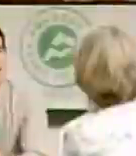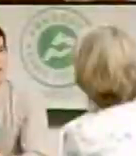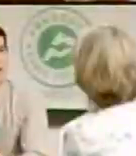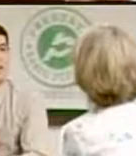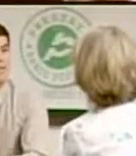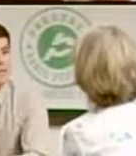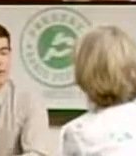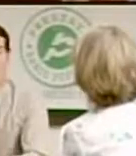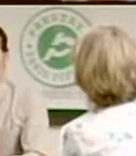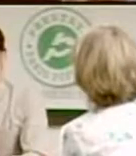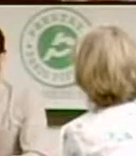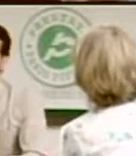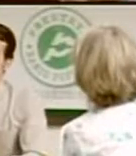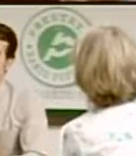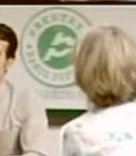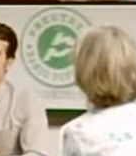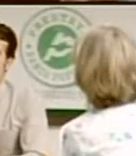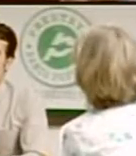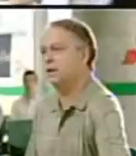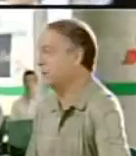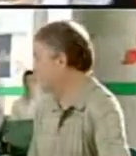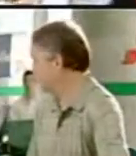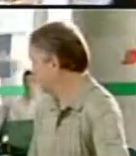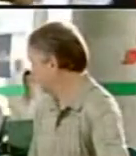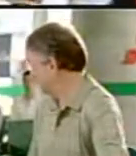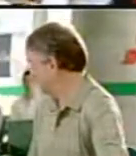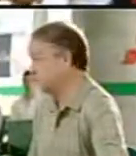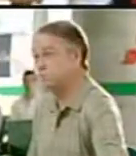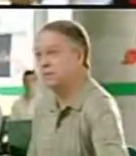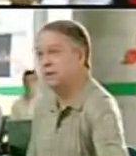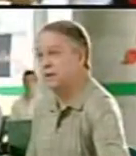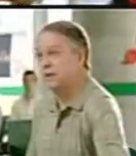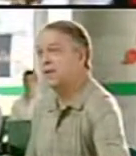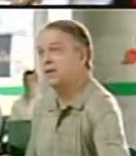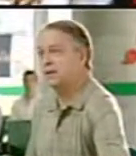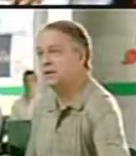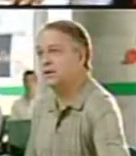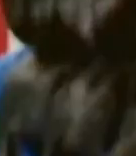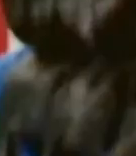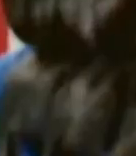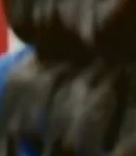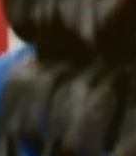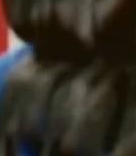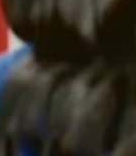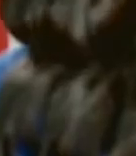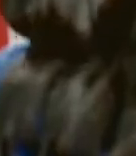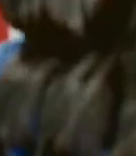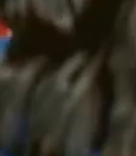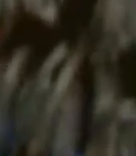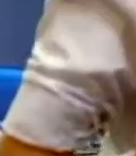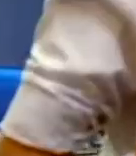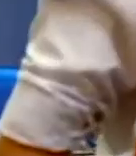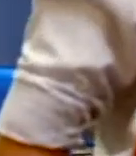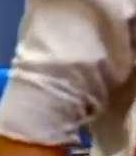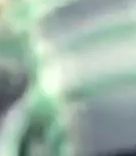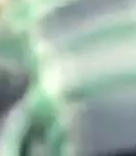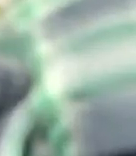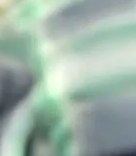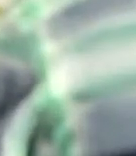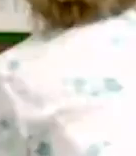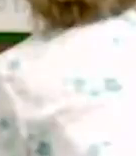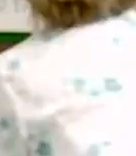bancos Aval. En los bancos Aval te damos más posibilidades en créditos de libre inversión. Ven a los bancos Ave Villas,